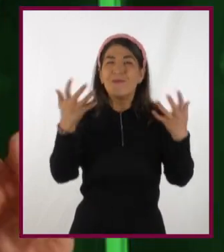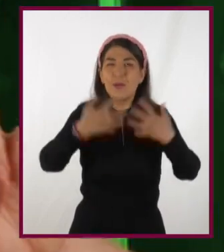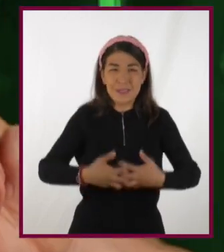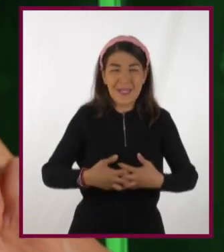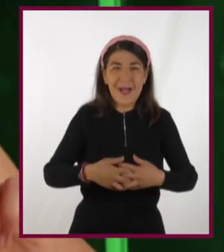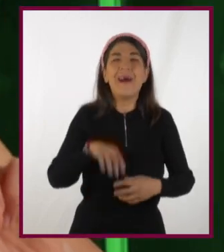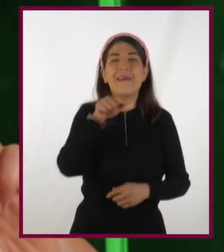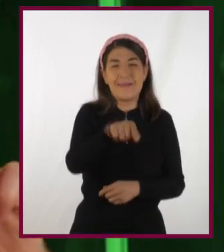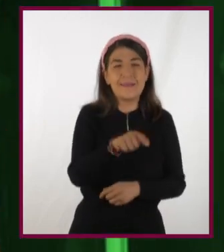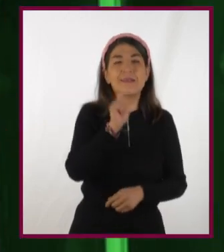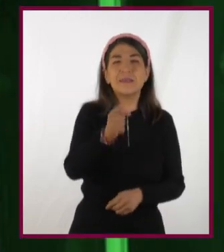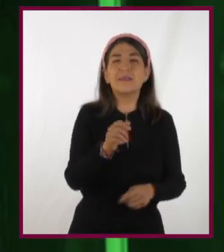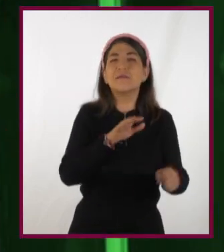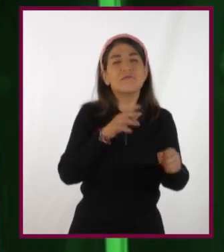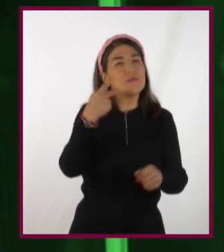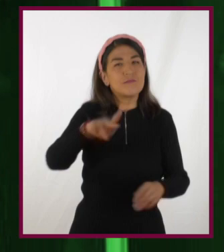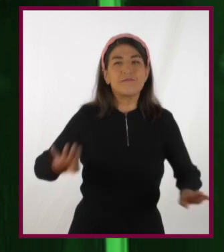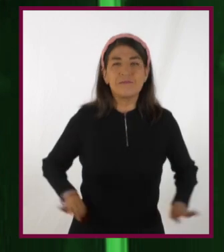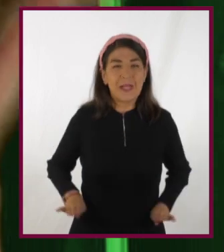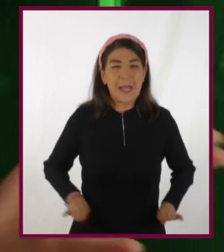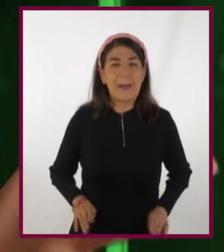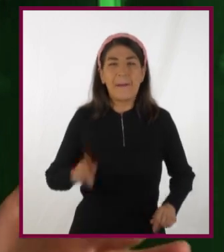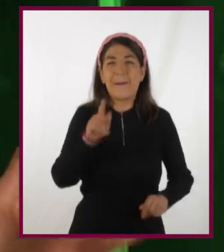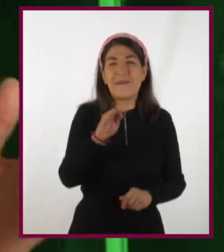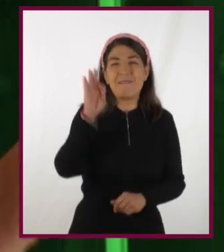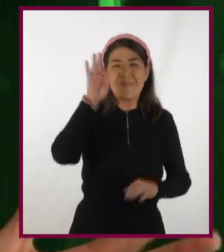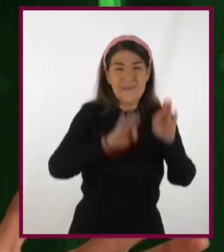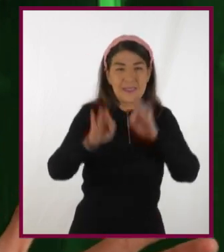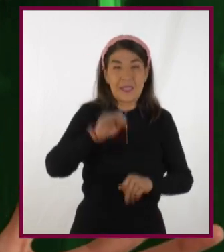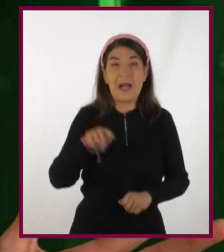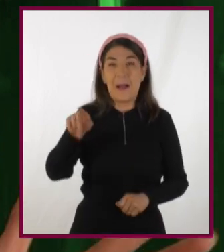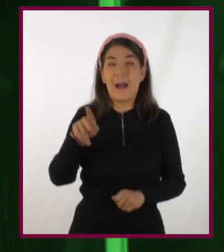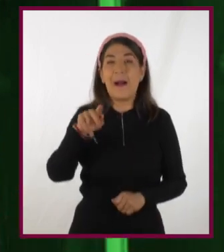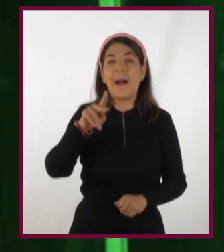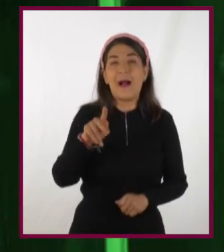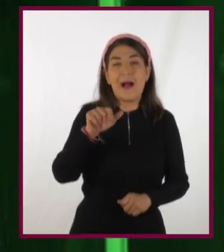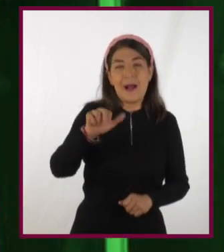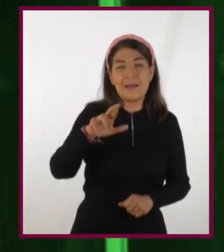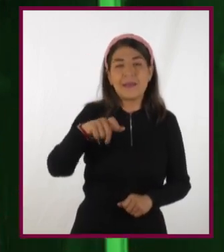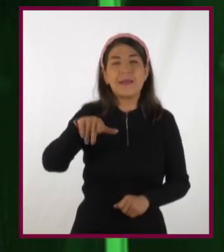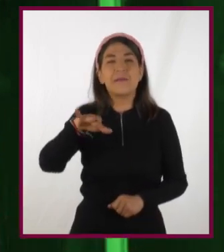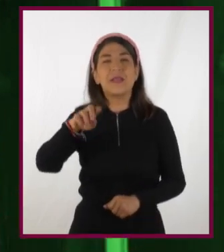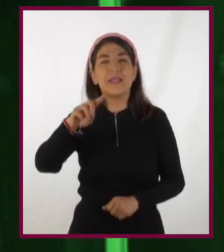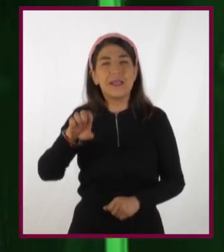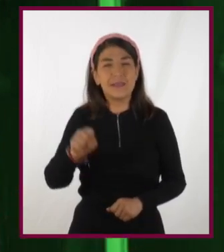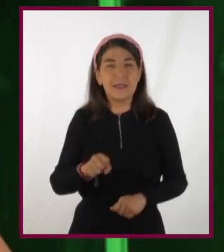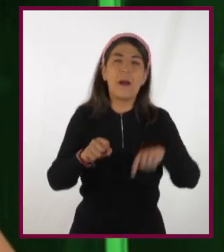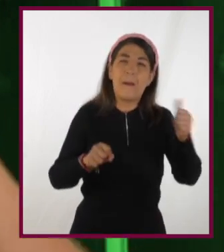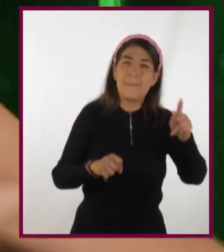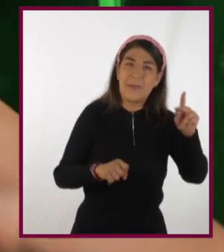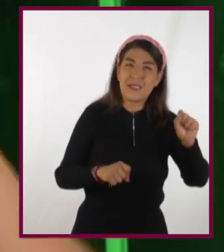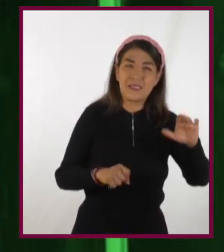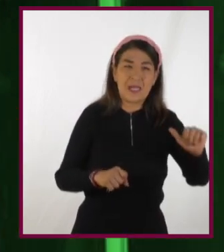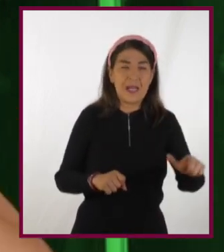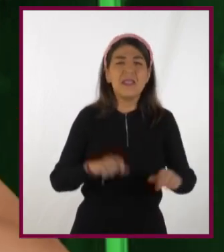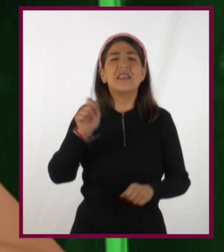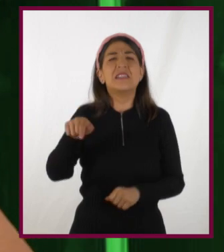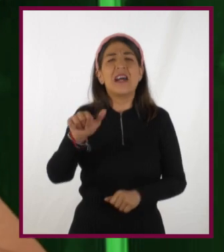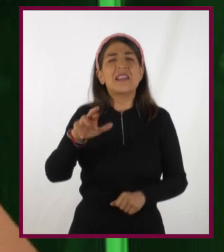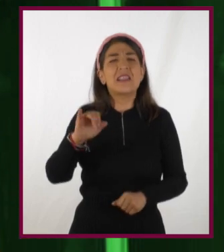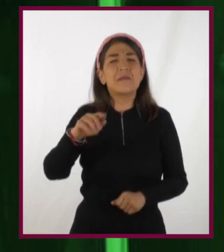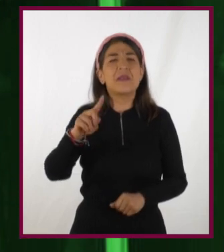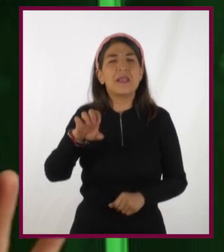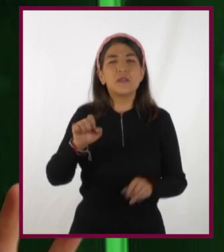intervienen dos de los principales principios de la física, el de Arquímedes y el de Pascal. El principio de Arquímedes habla del empuje